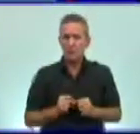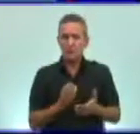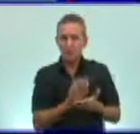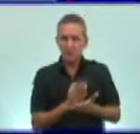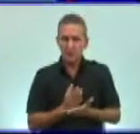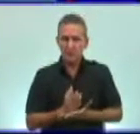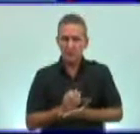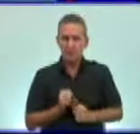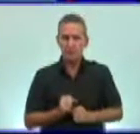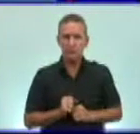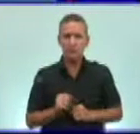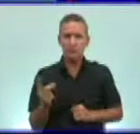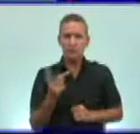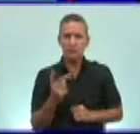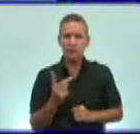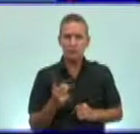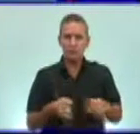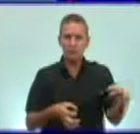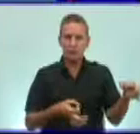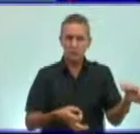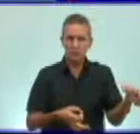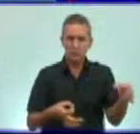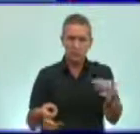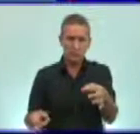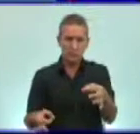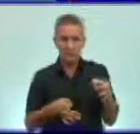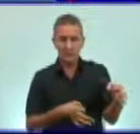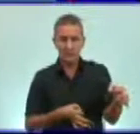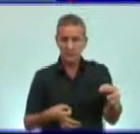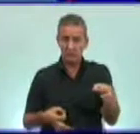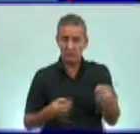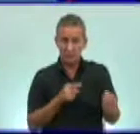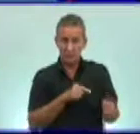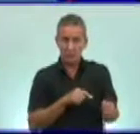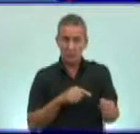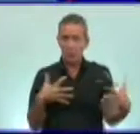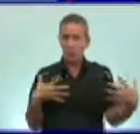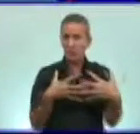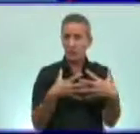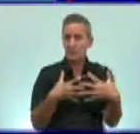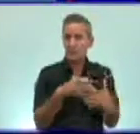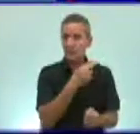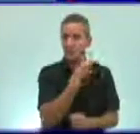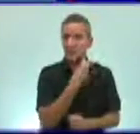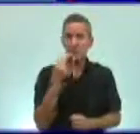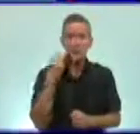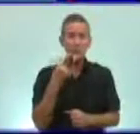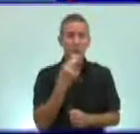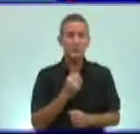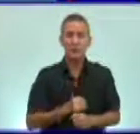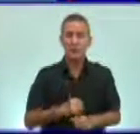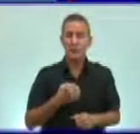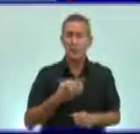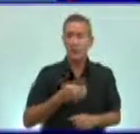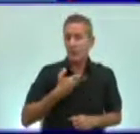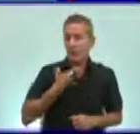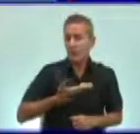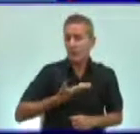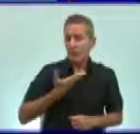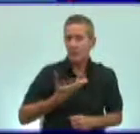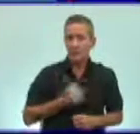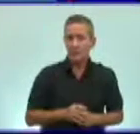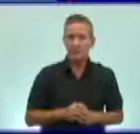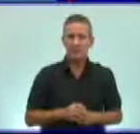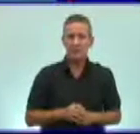dos documentos a su vez. Uno tiene que ver con José Martí, que es su discurso el 28 de octubre de